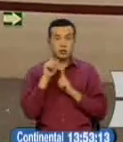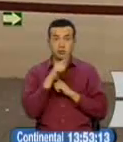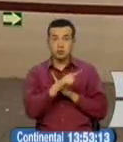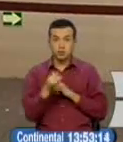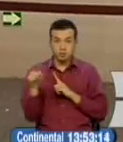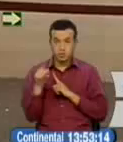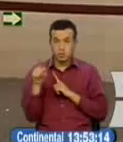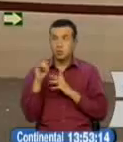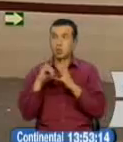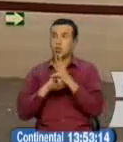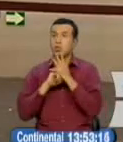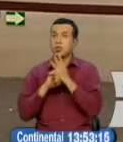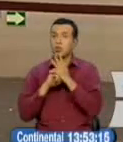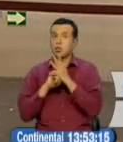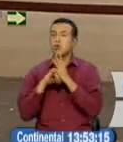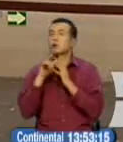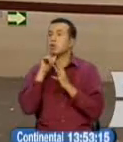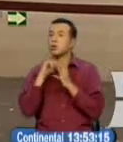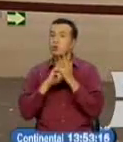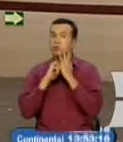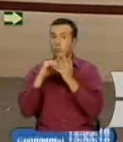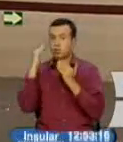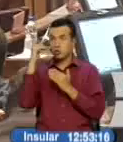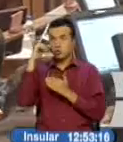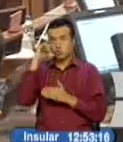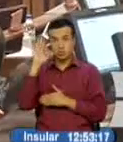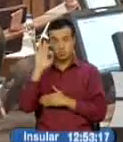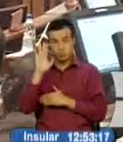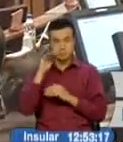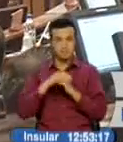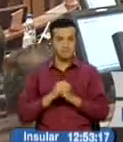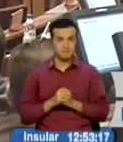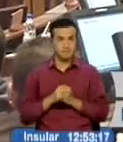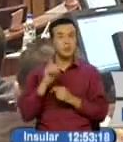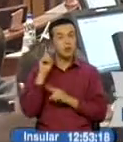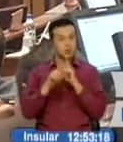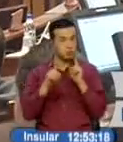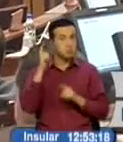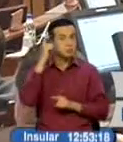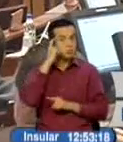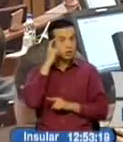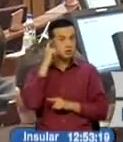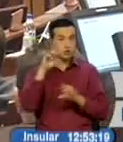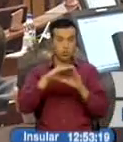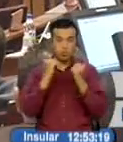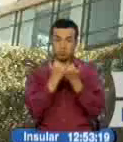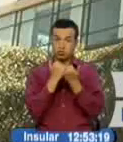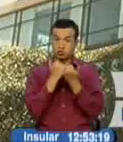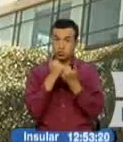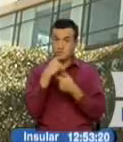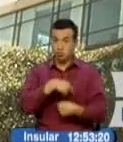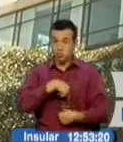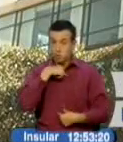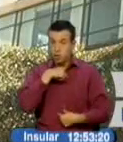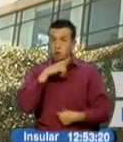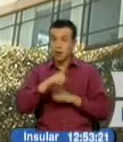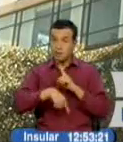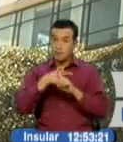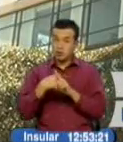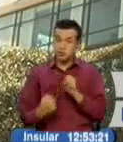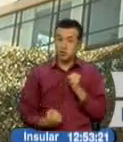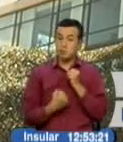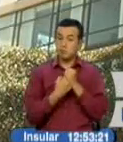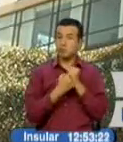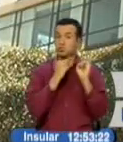resultado dependientes de la voluntad política del gobierno. Mientras hay quienes consideran que lo que haga esta Comisión Ciudadana debe ser complementario al trabajo